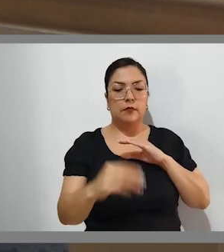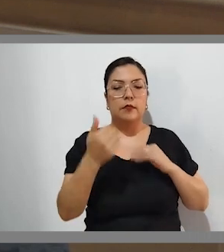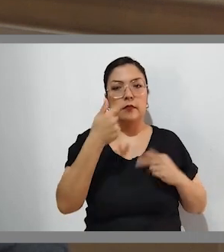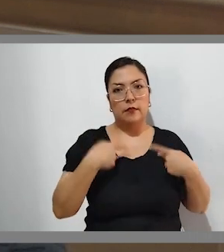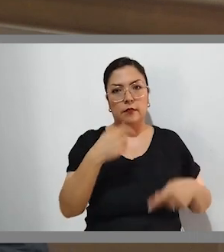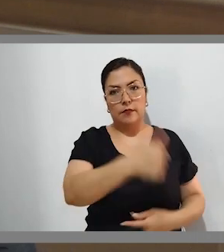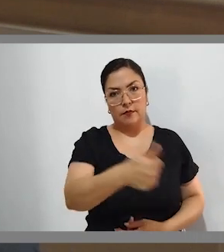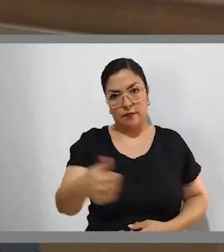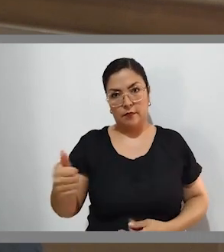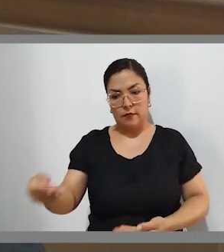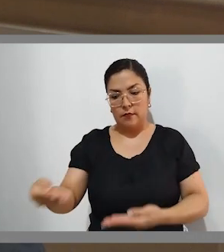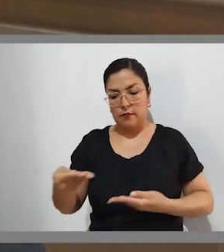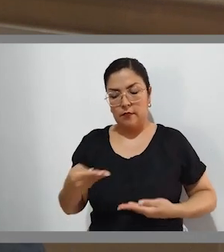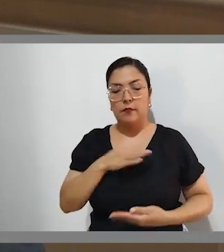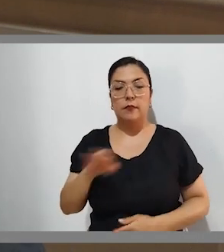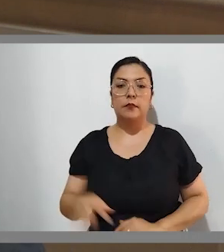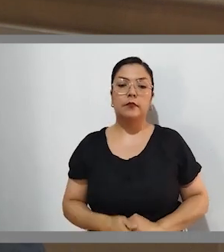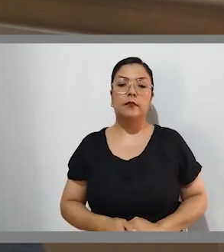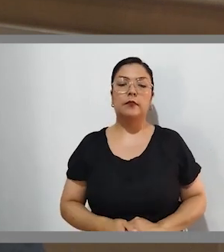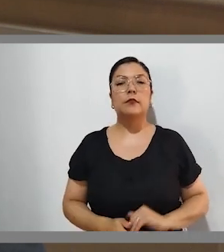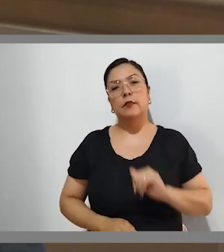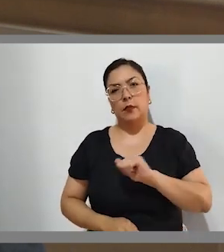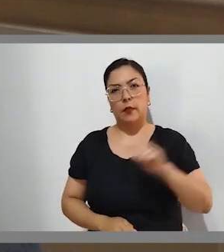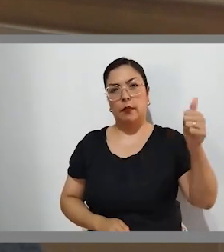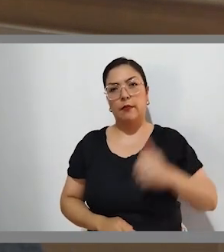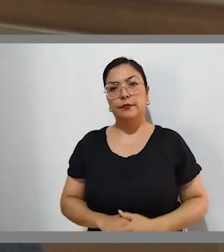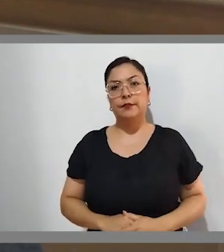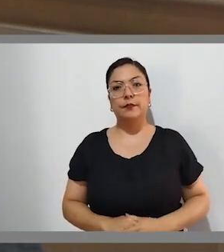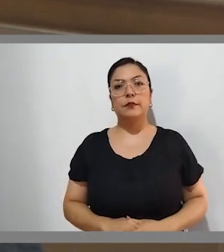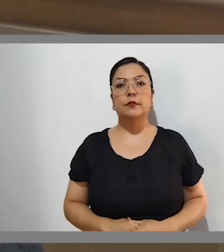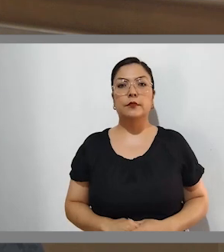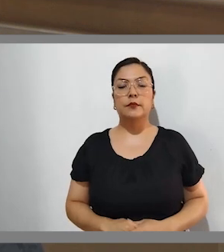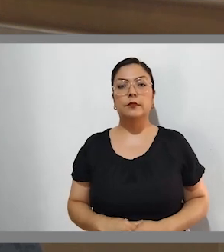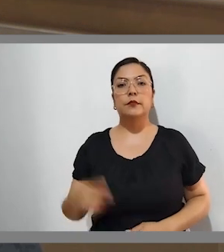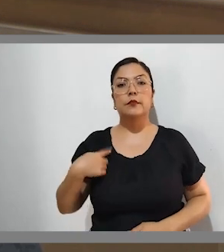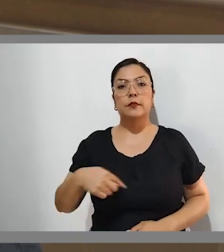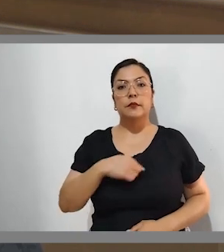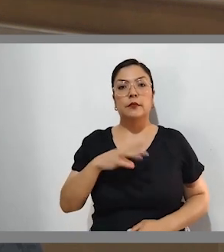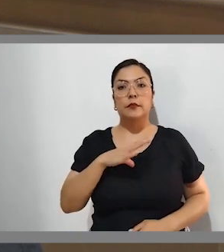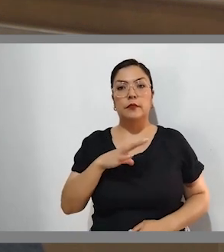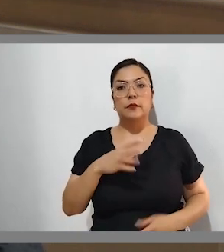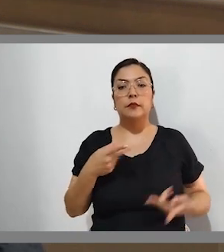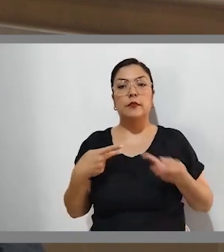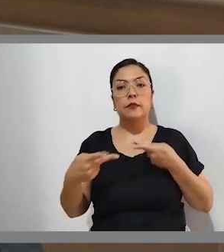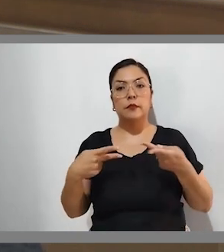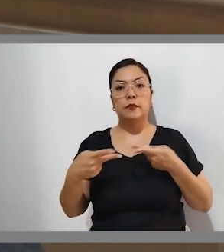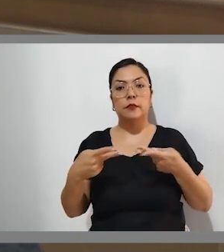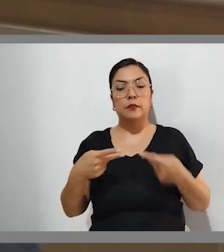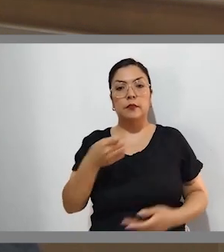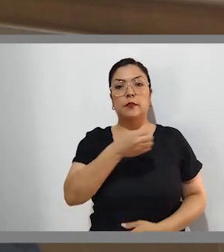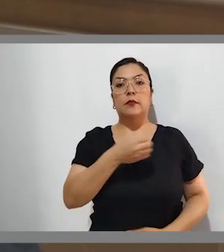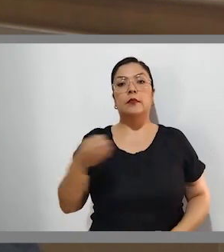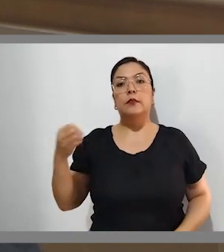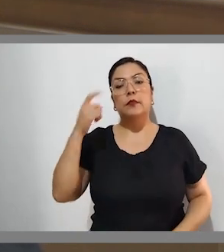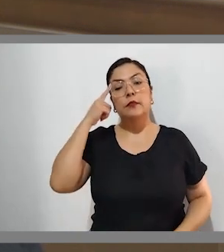comités. Otra parte medular de organización es la integración de estos órganos desconcentrados mediante la emisión de la